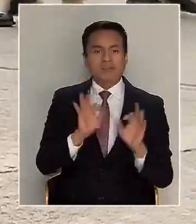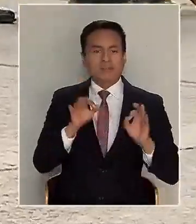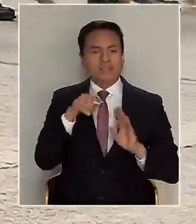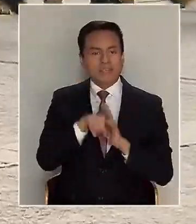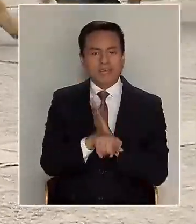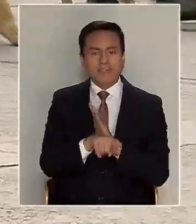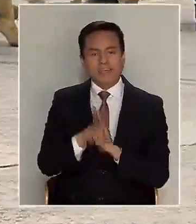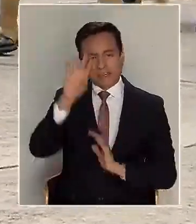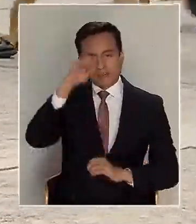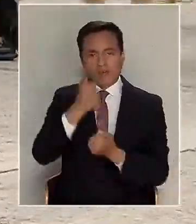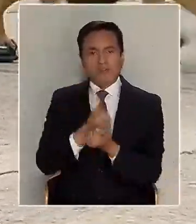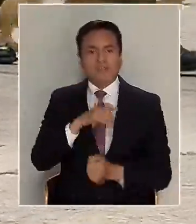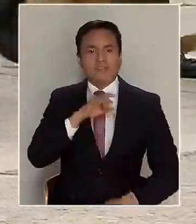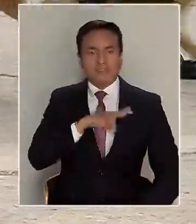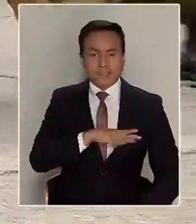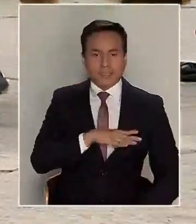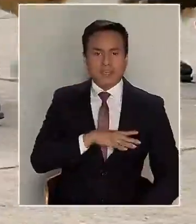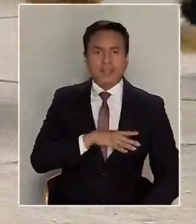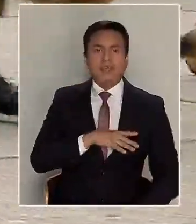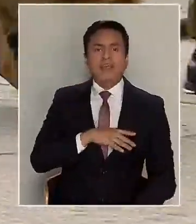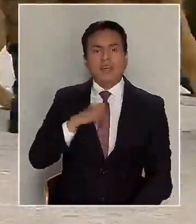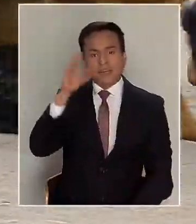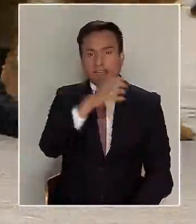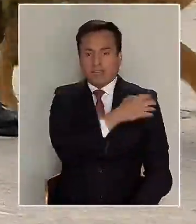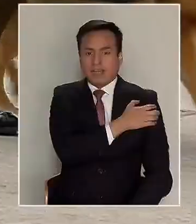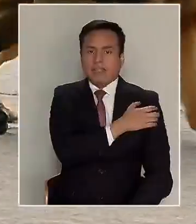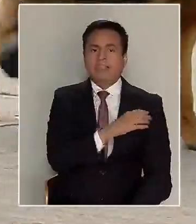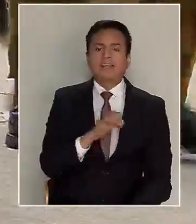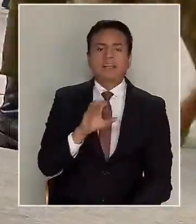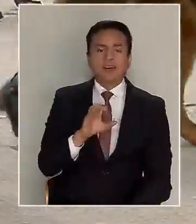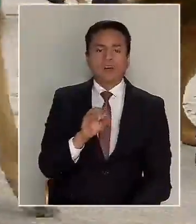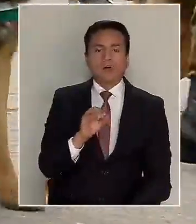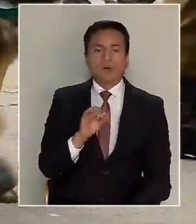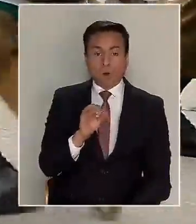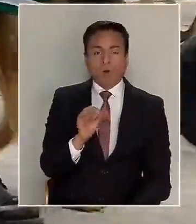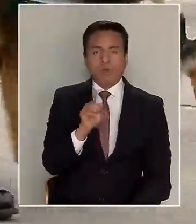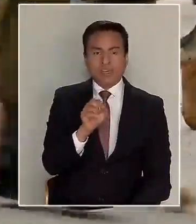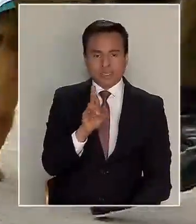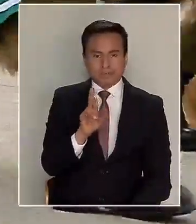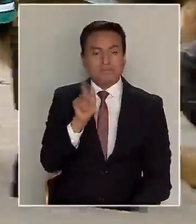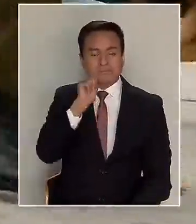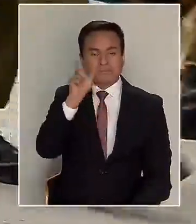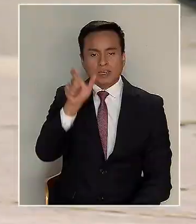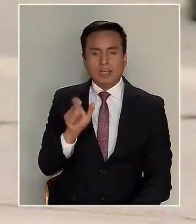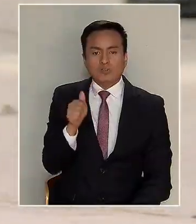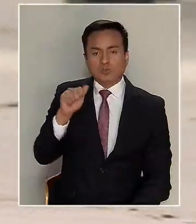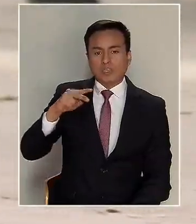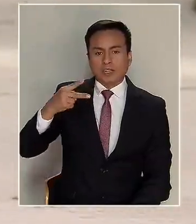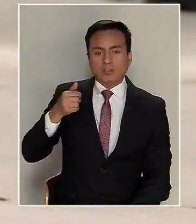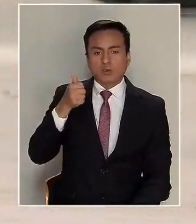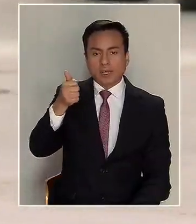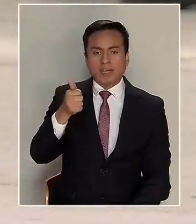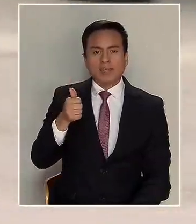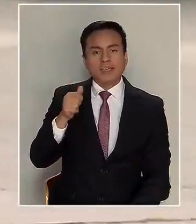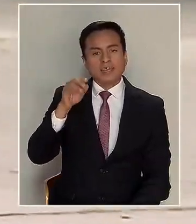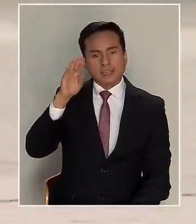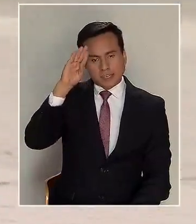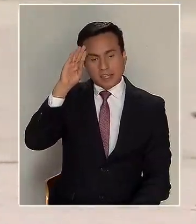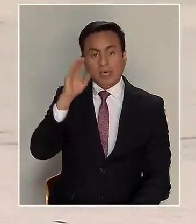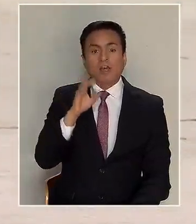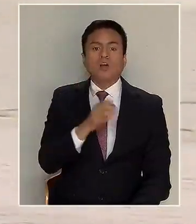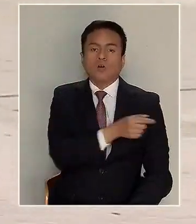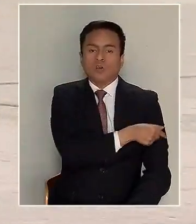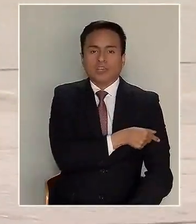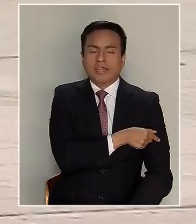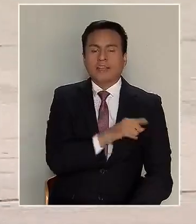Especialidades de Carabineros de Chile, General Oscar Cristi Gallo, al mando de la subdirectora, Teniente Coronel